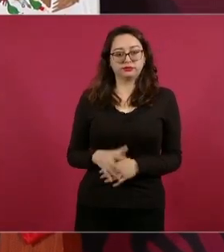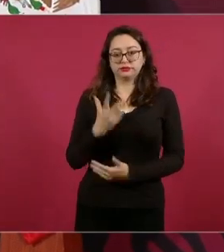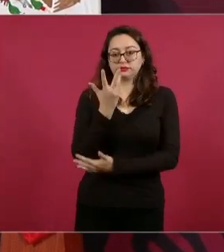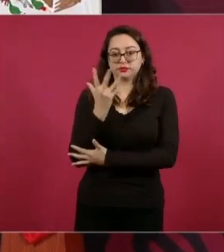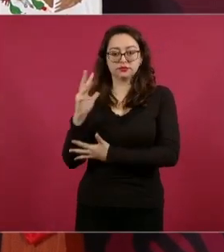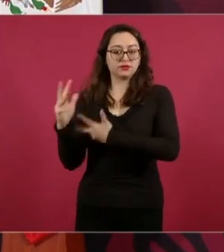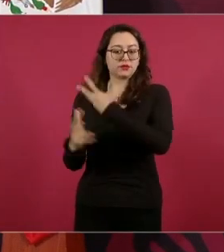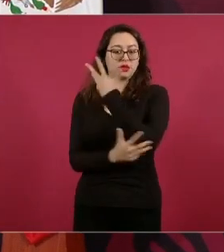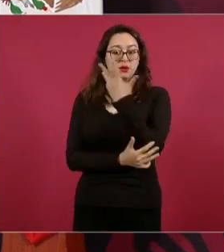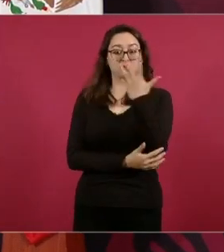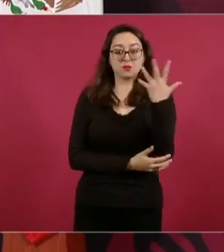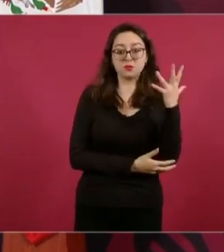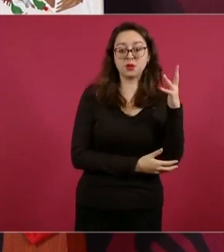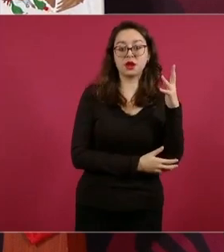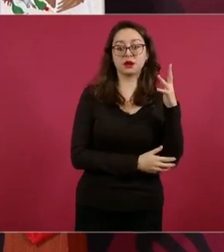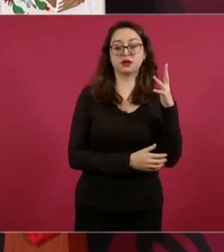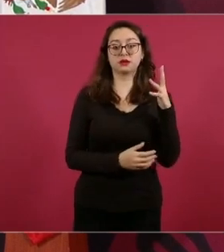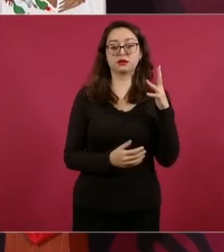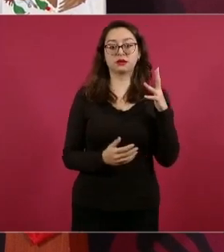bosques,